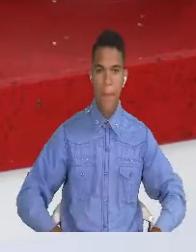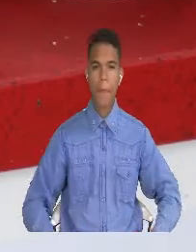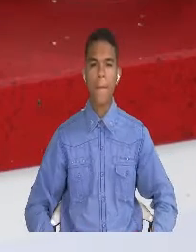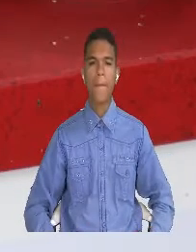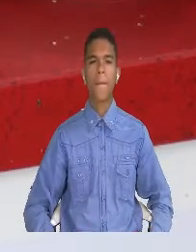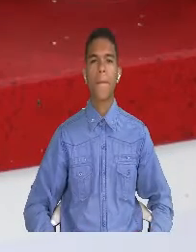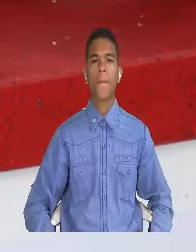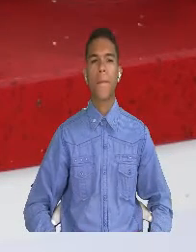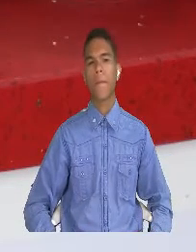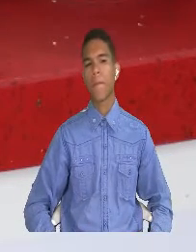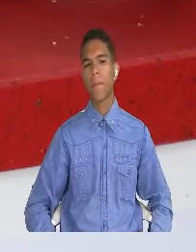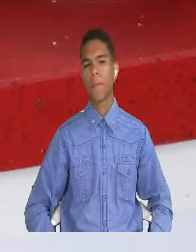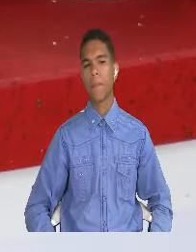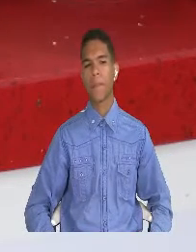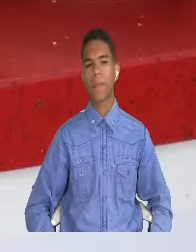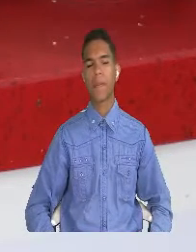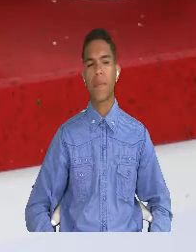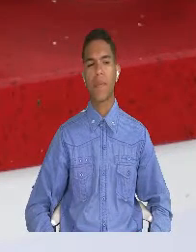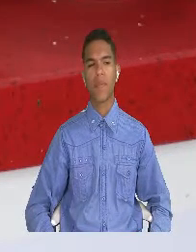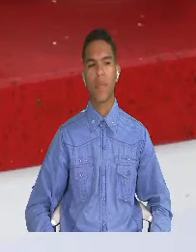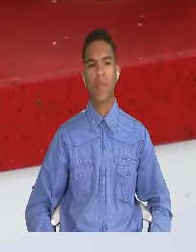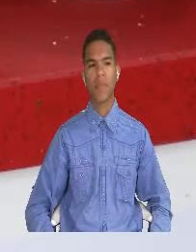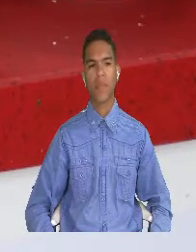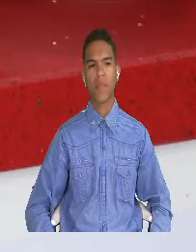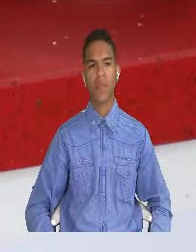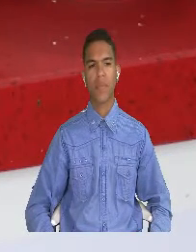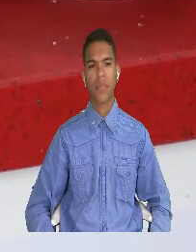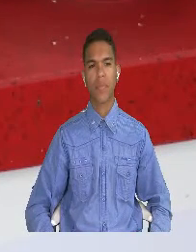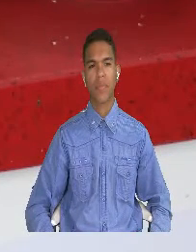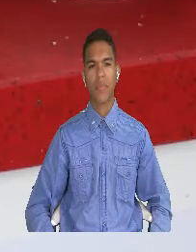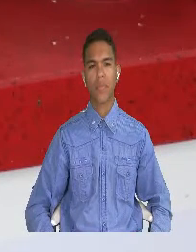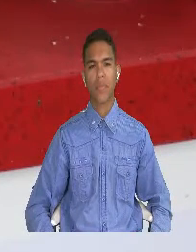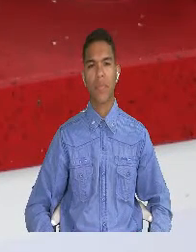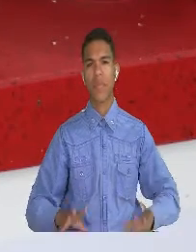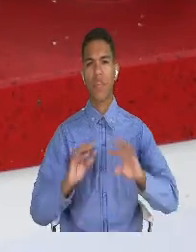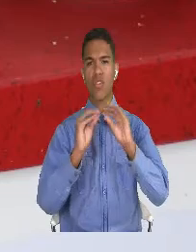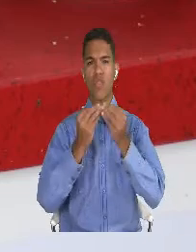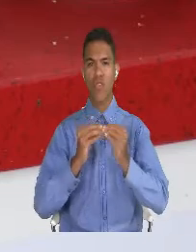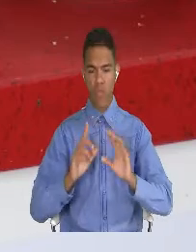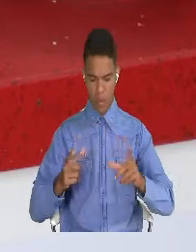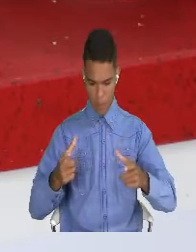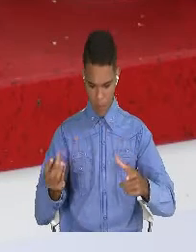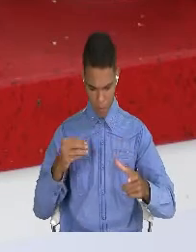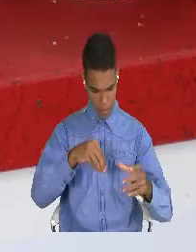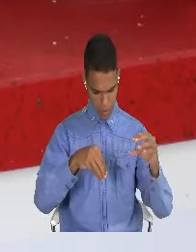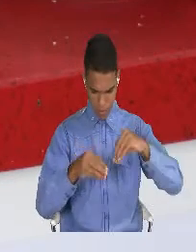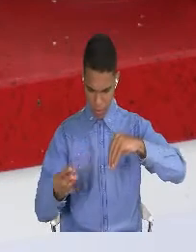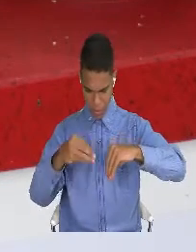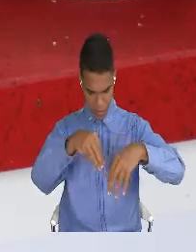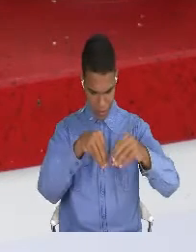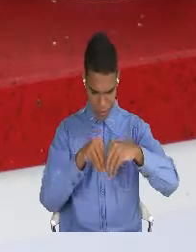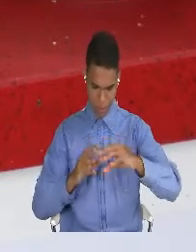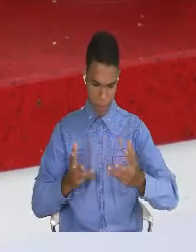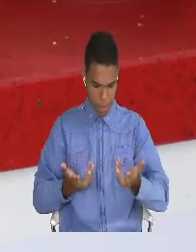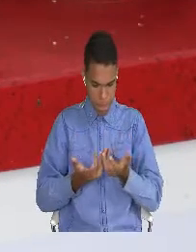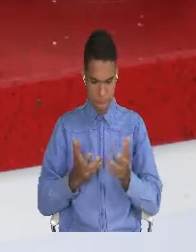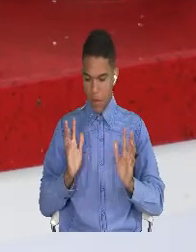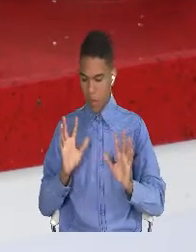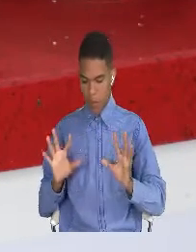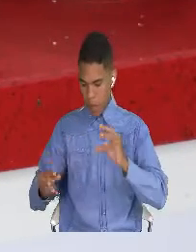minuto limpiando. Y pues no sé de qué forma voy a emplatar el día de hoy. Sí traje unos platos